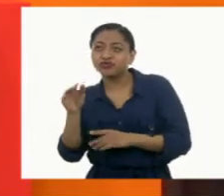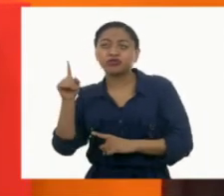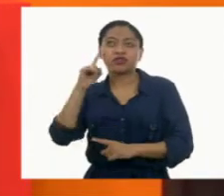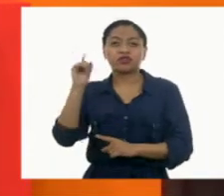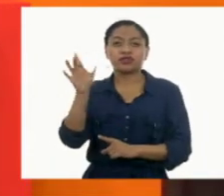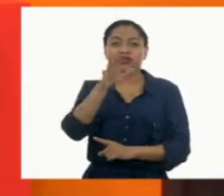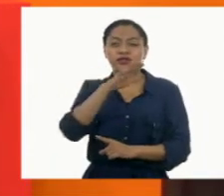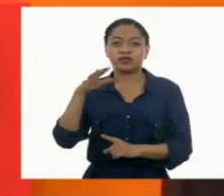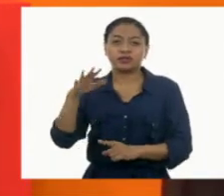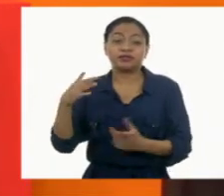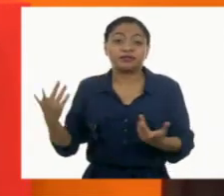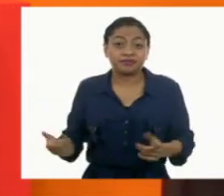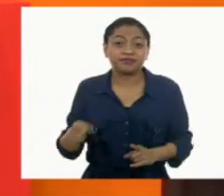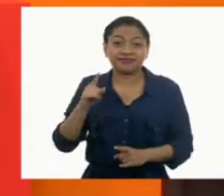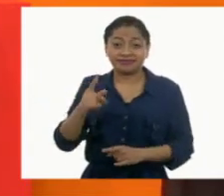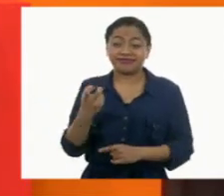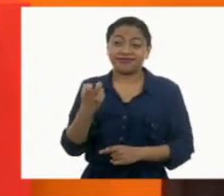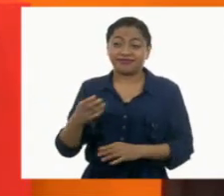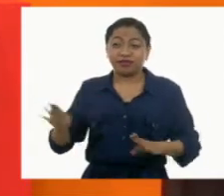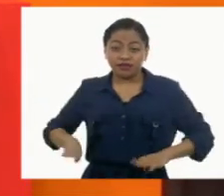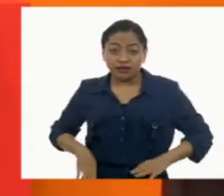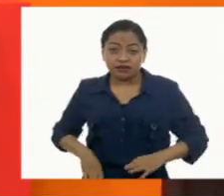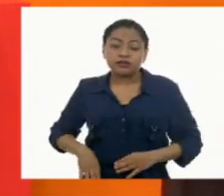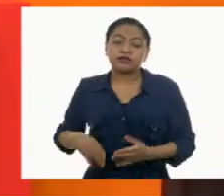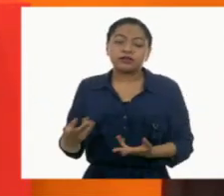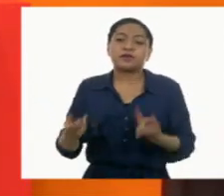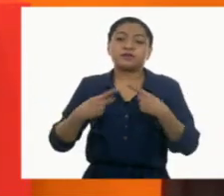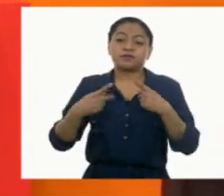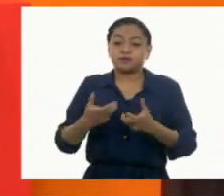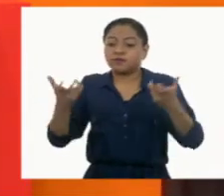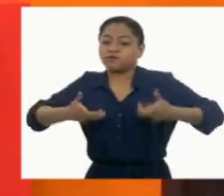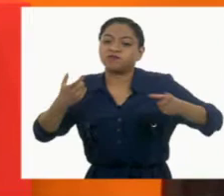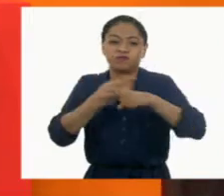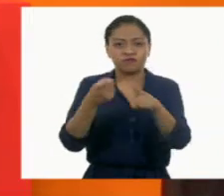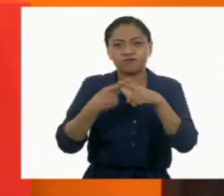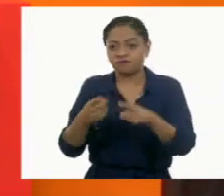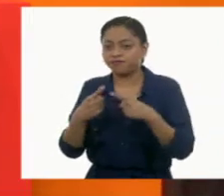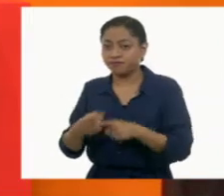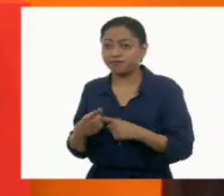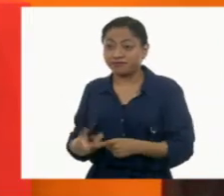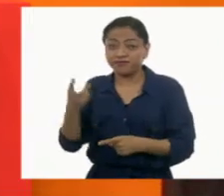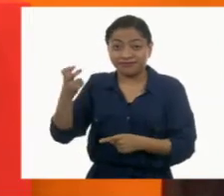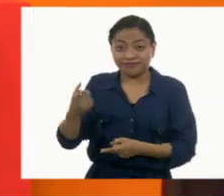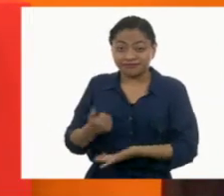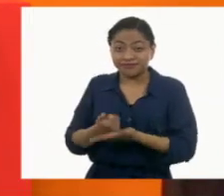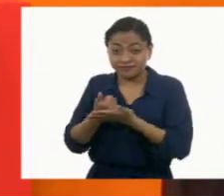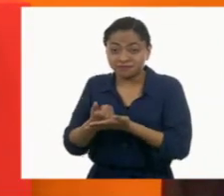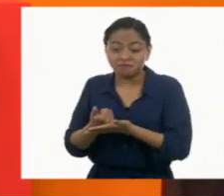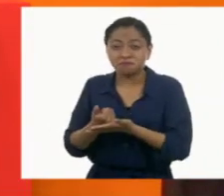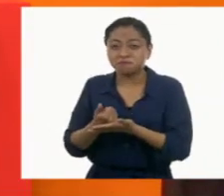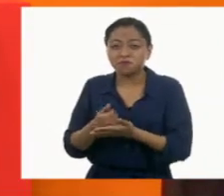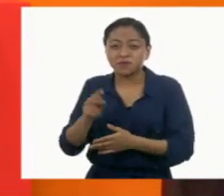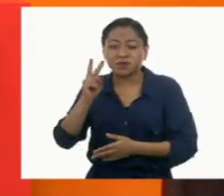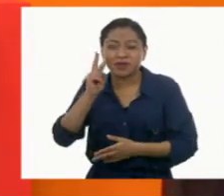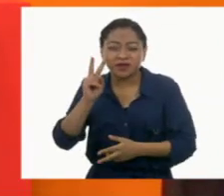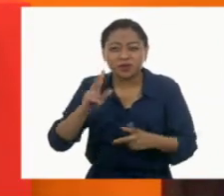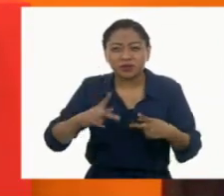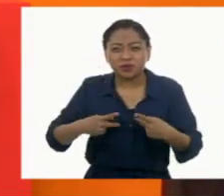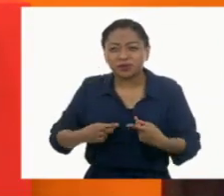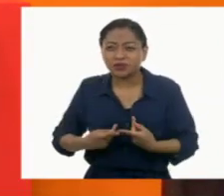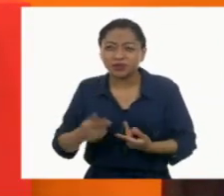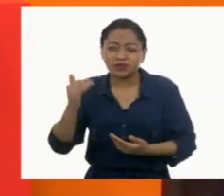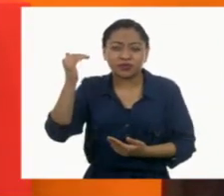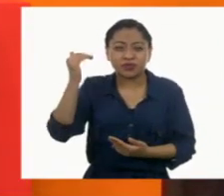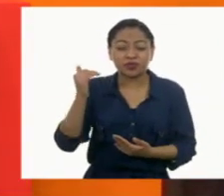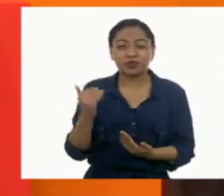visual. Esta limitante reduce la capacidad de las personas para realizar tareas basadas en la visión, pues no es